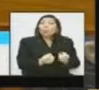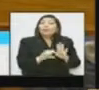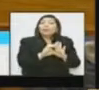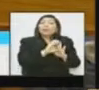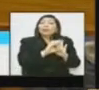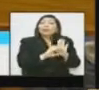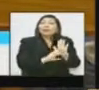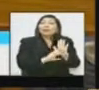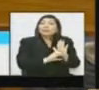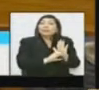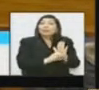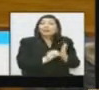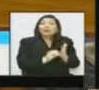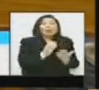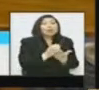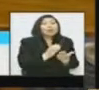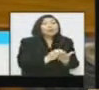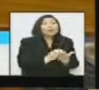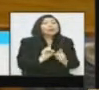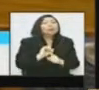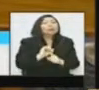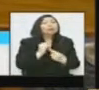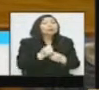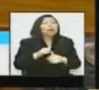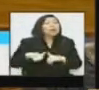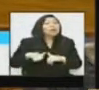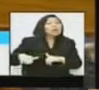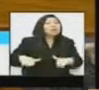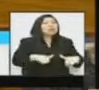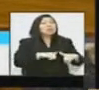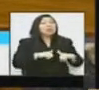que estamos escuchando